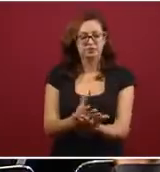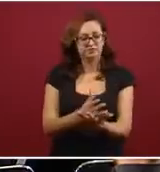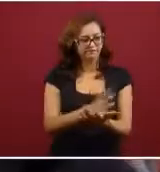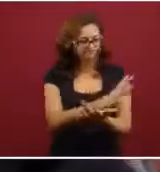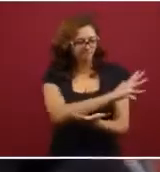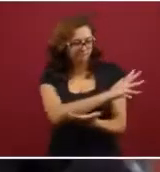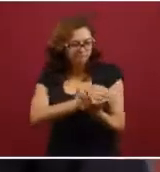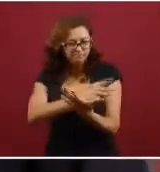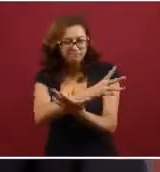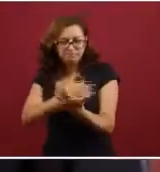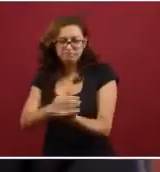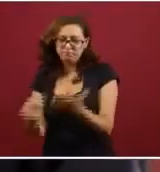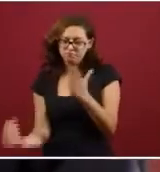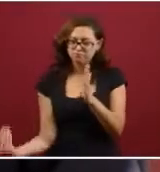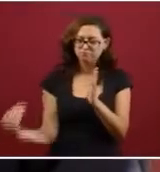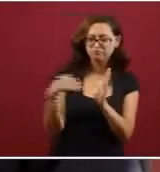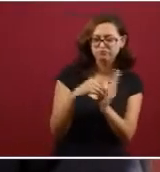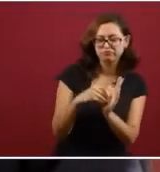los